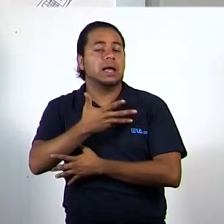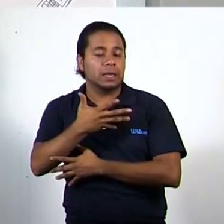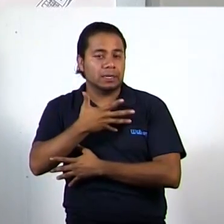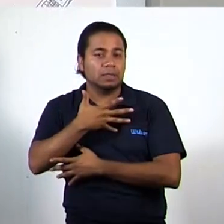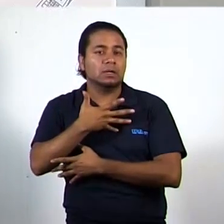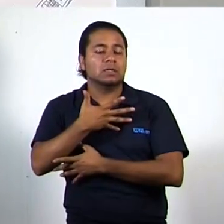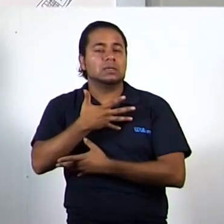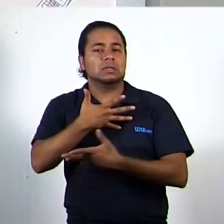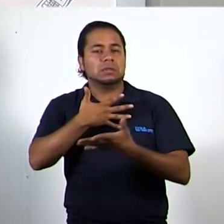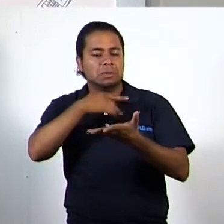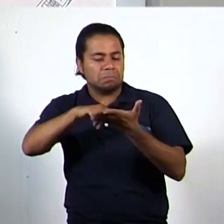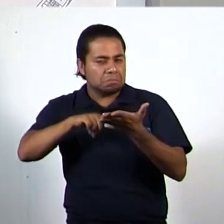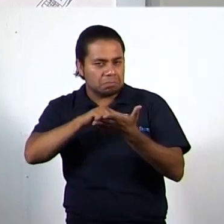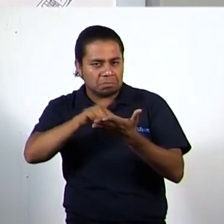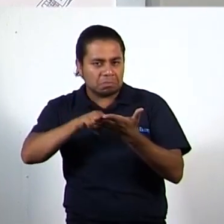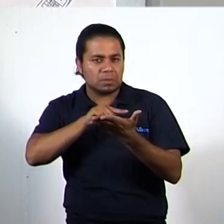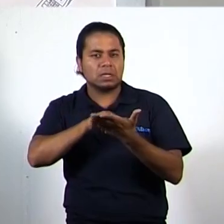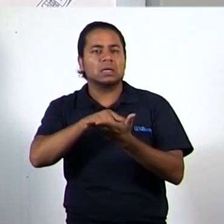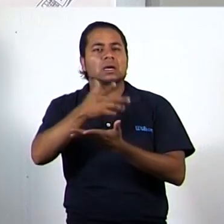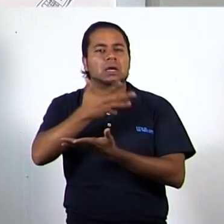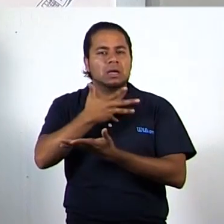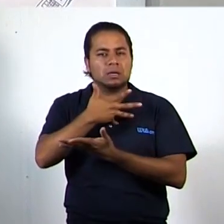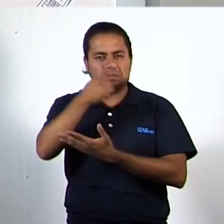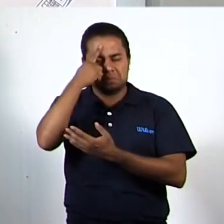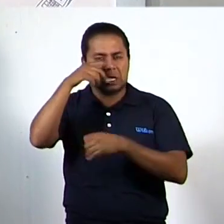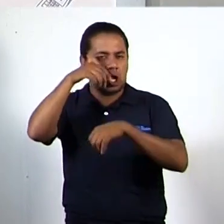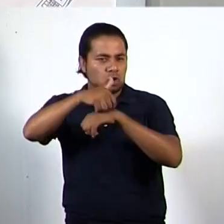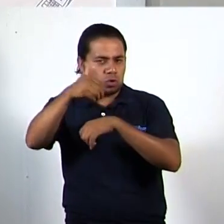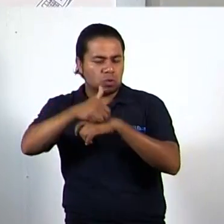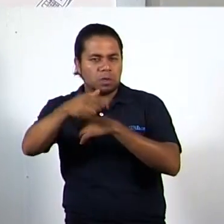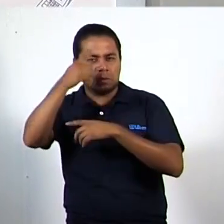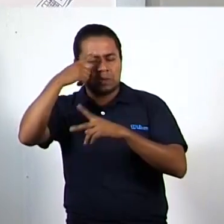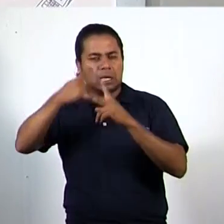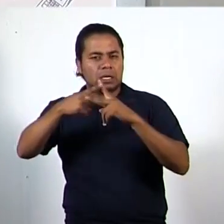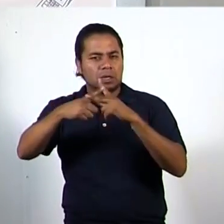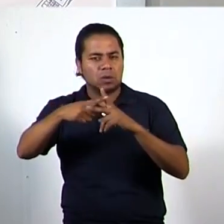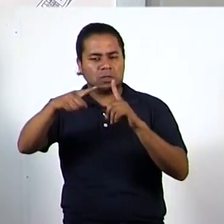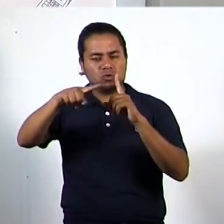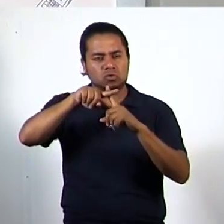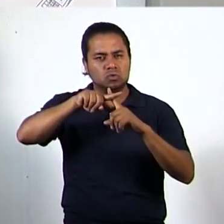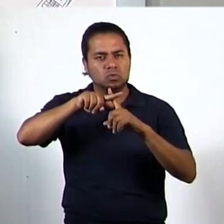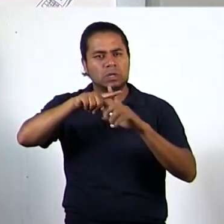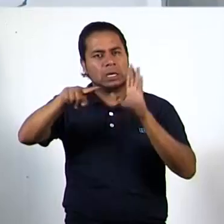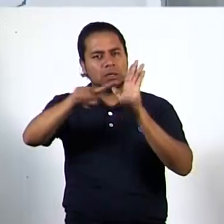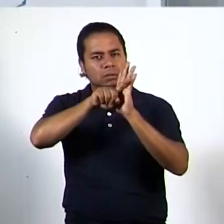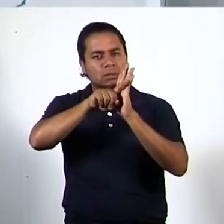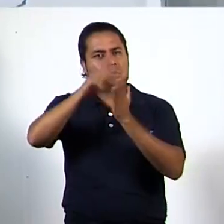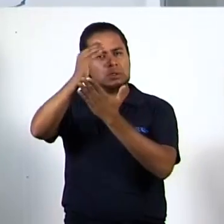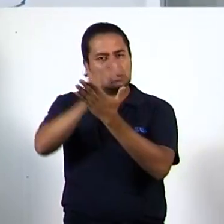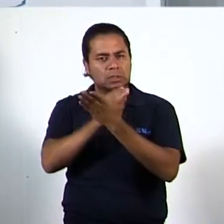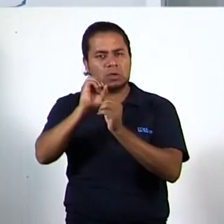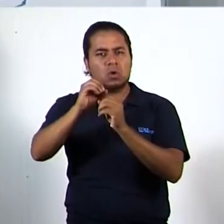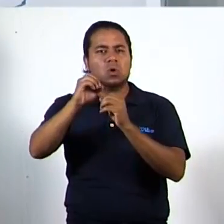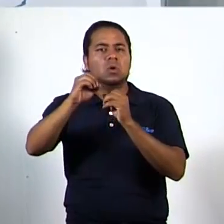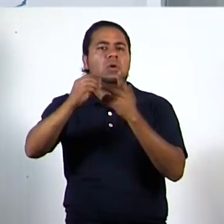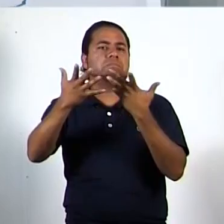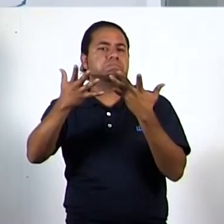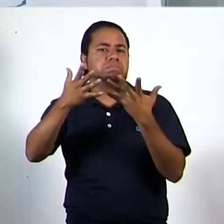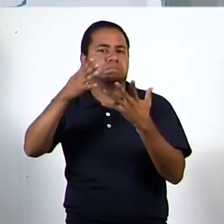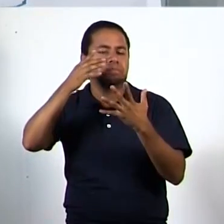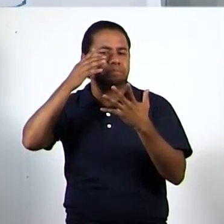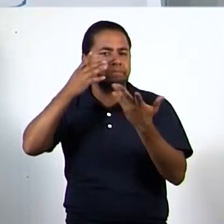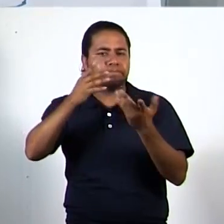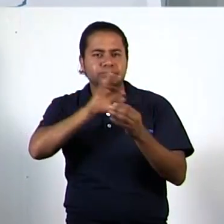algunas herramientas o algunas aplicaciones que nos pueden ayudar a calcular, a sumar, a restar o a dividir. ¿No es cierto? Y